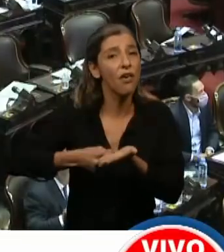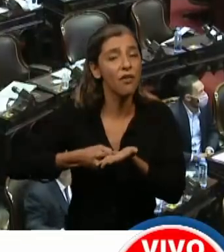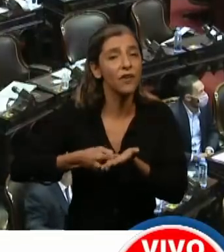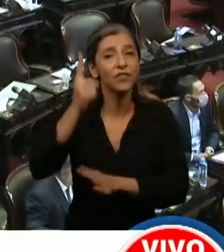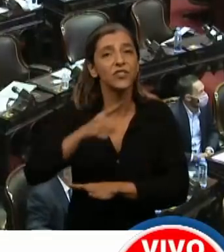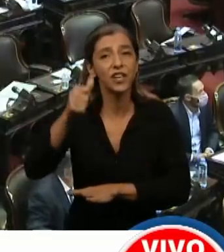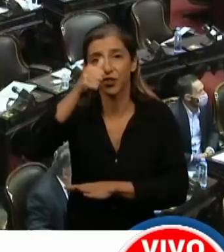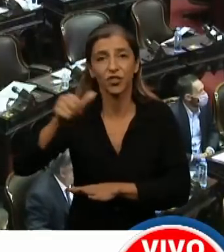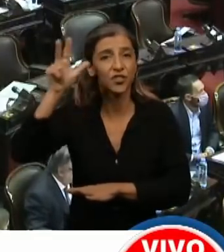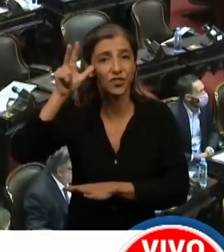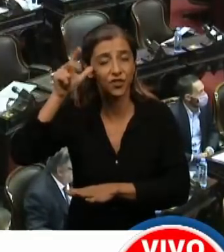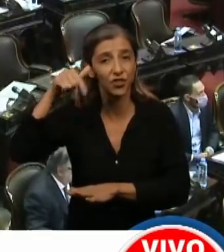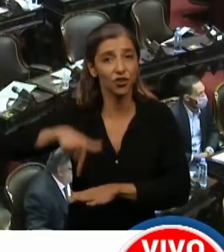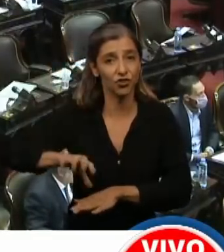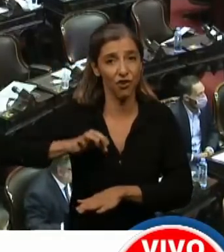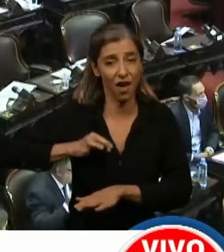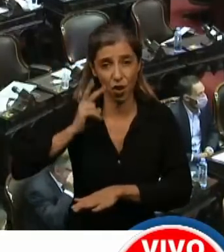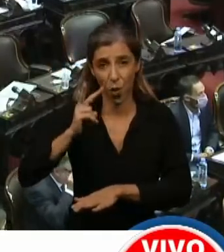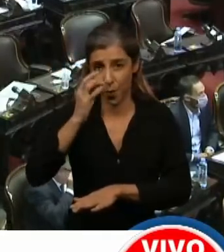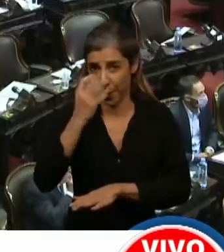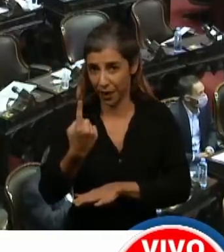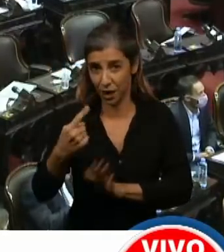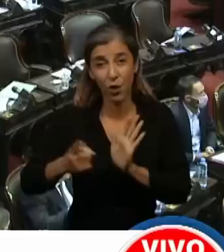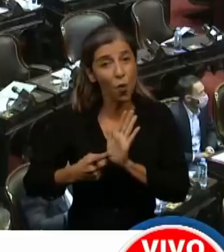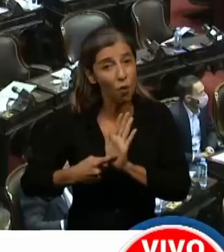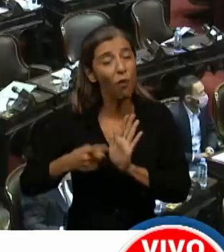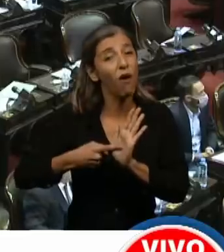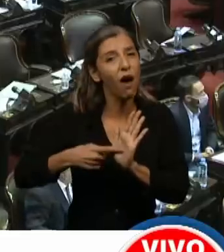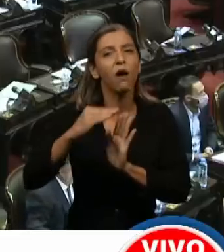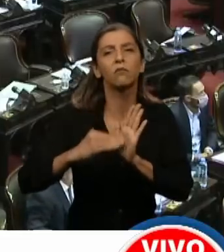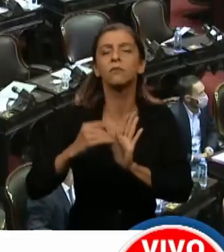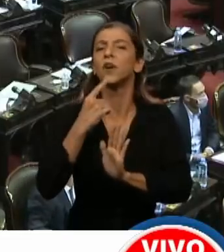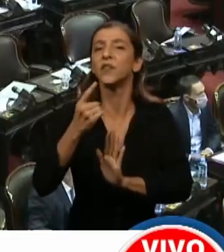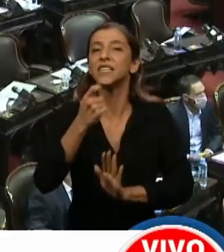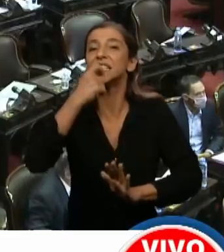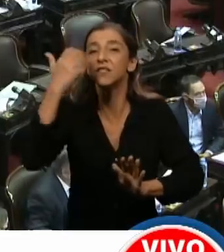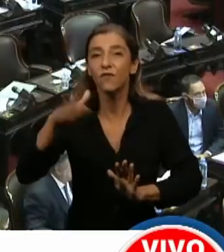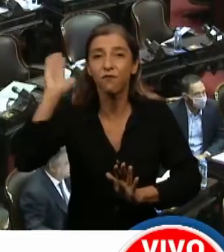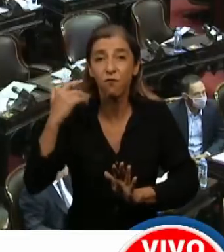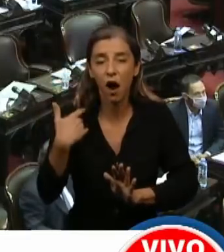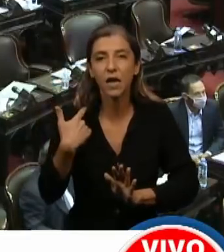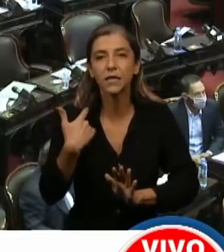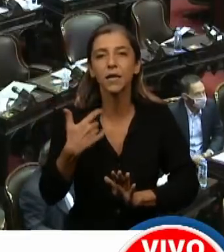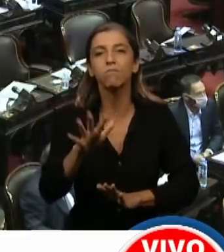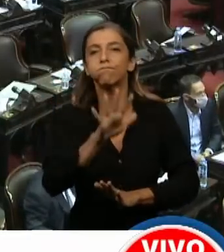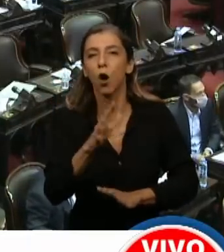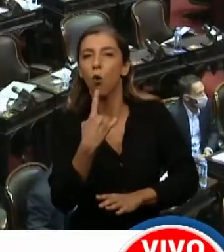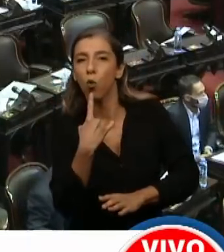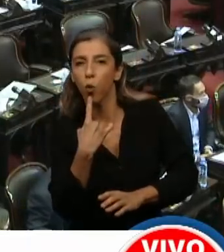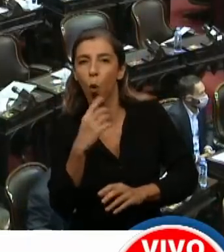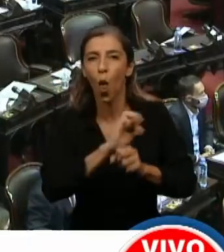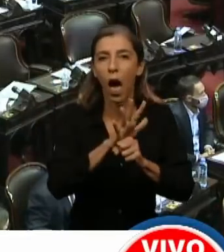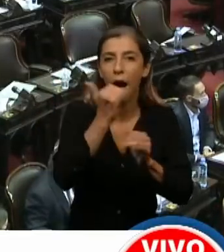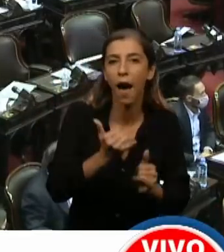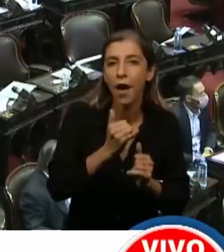2021, que establecía que salvo casos sospechosos, salvo COVID